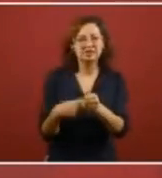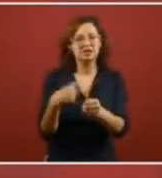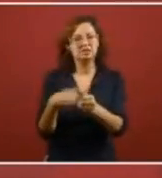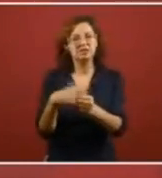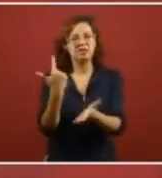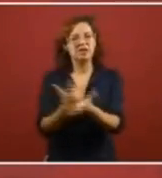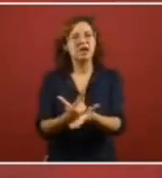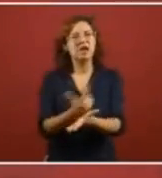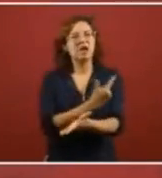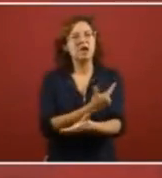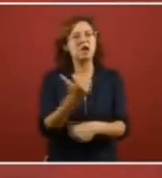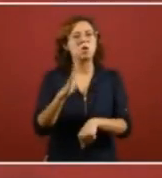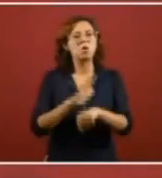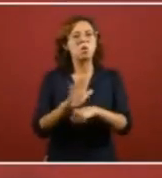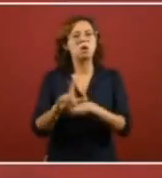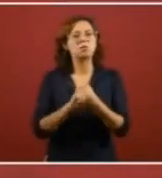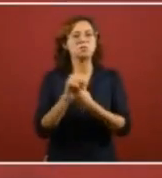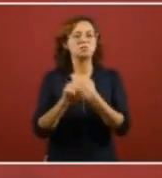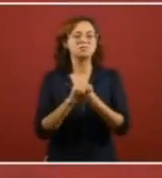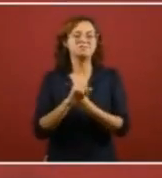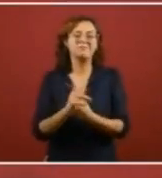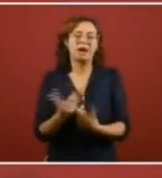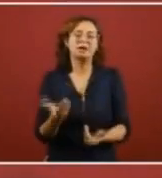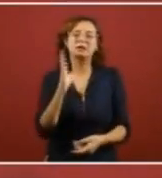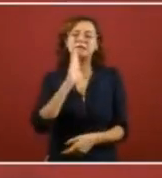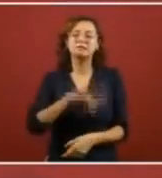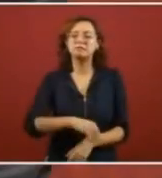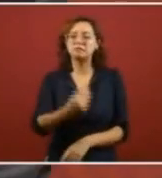por la mala alimentación,